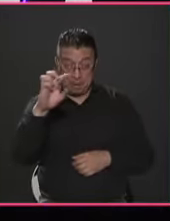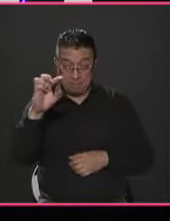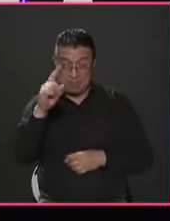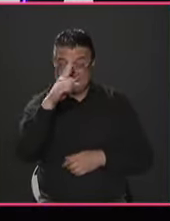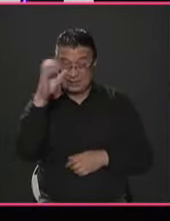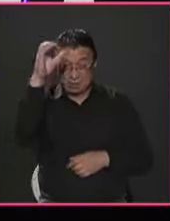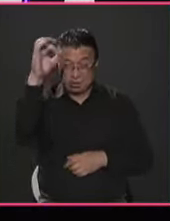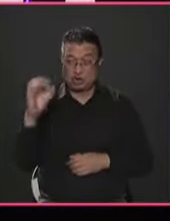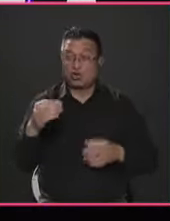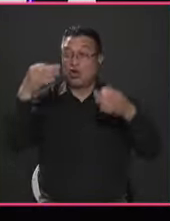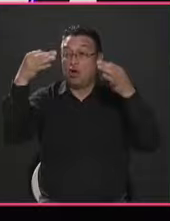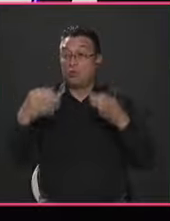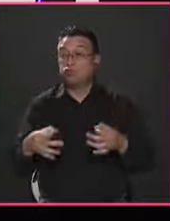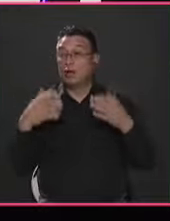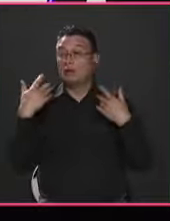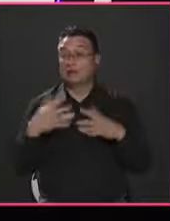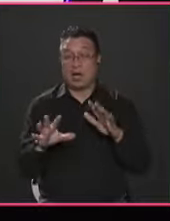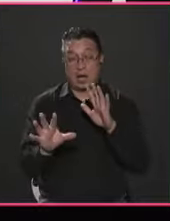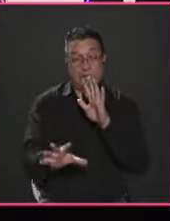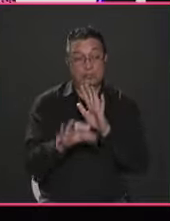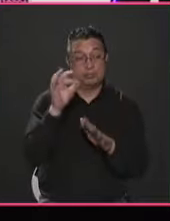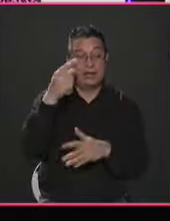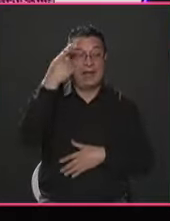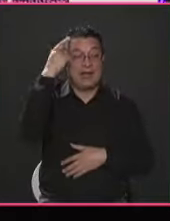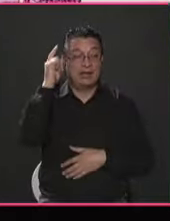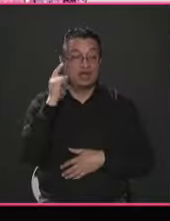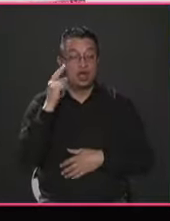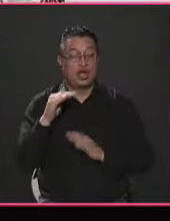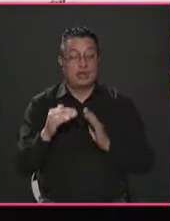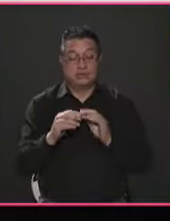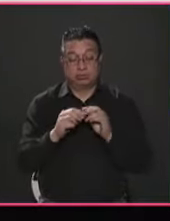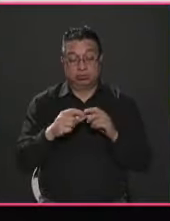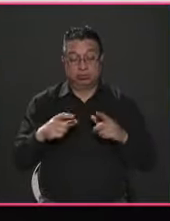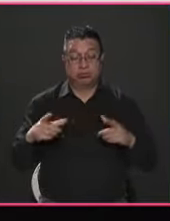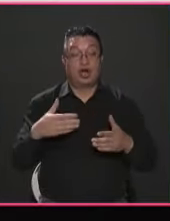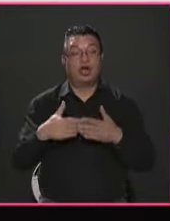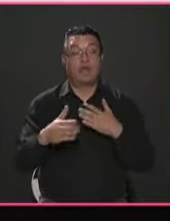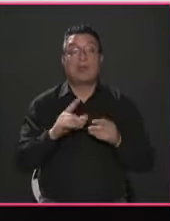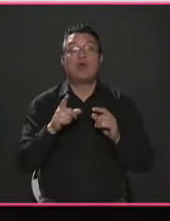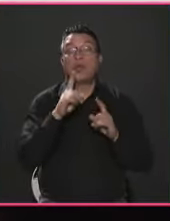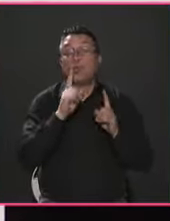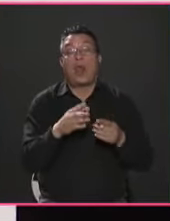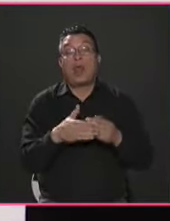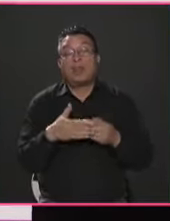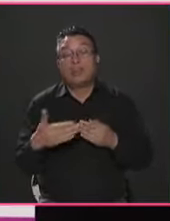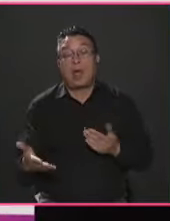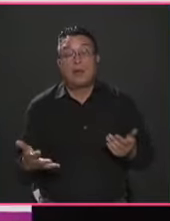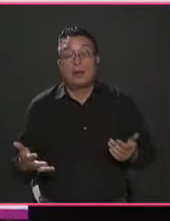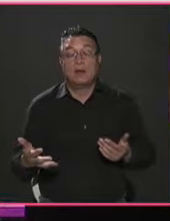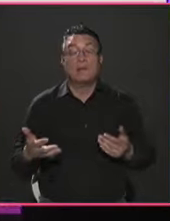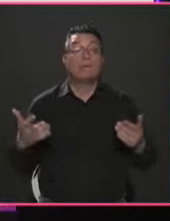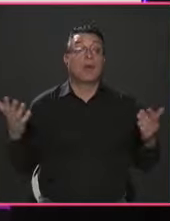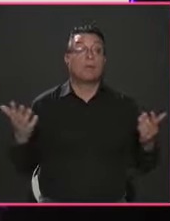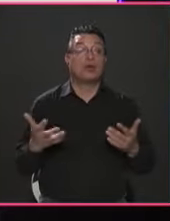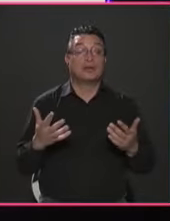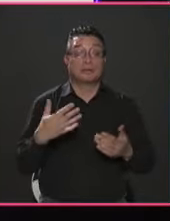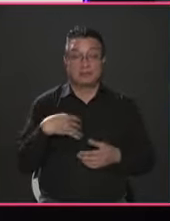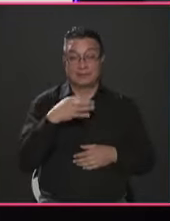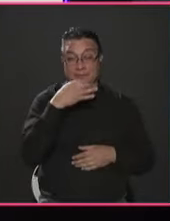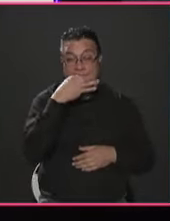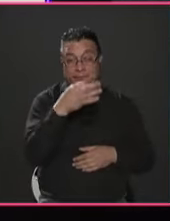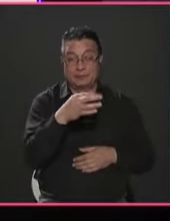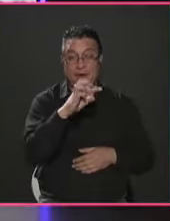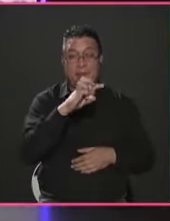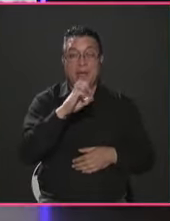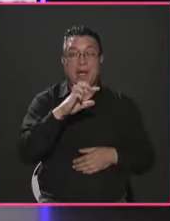efectivo cuando ya encontrase una lesión o una célula de crecimiento normal igual sería un poco tarde porque como estábamos diciendo el virus